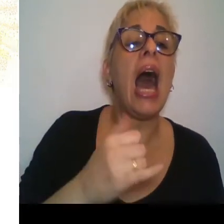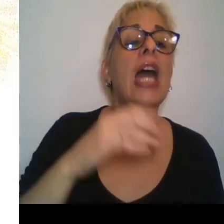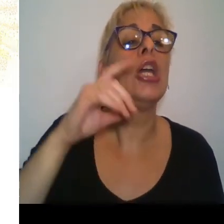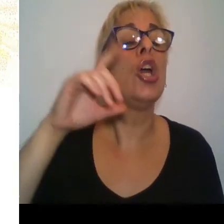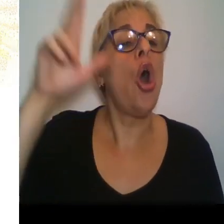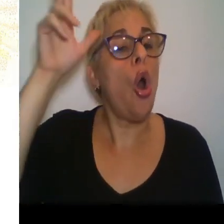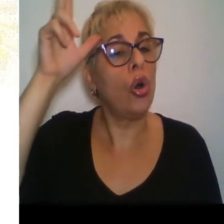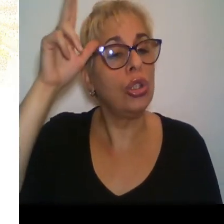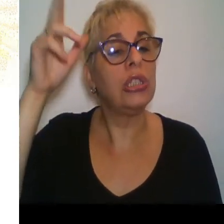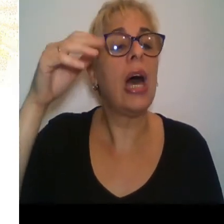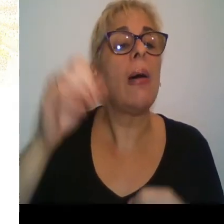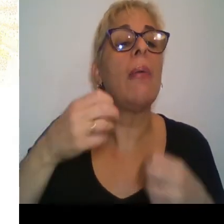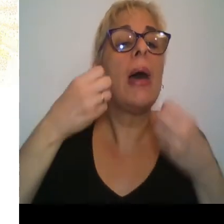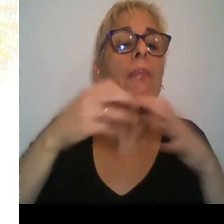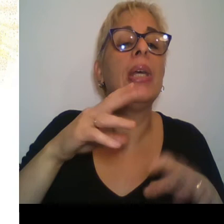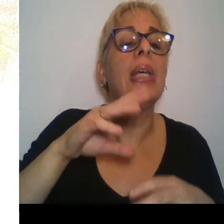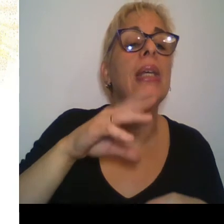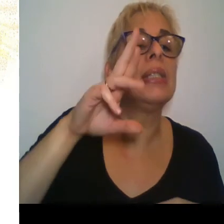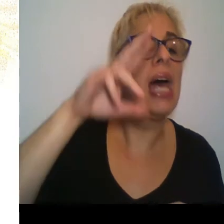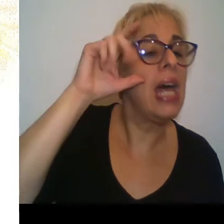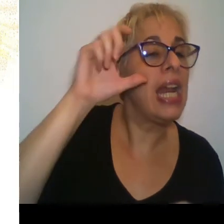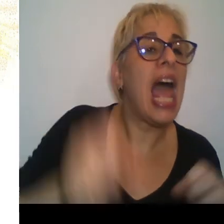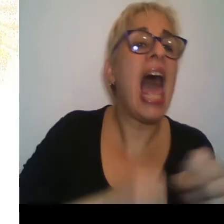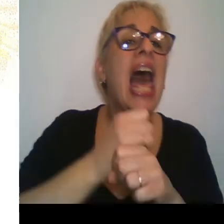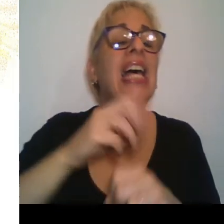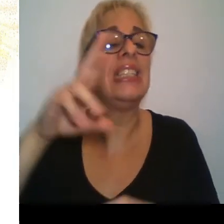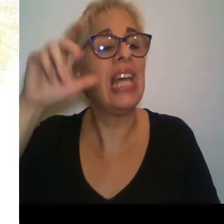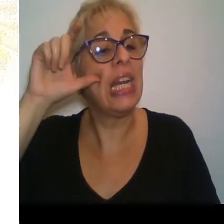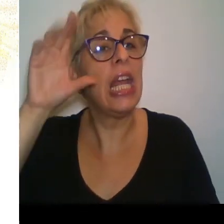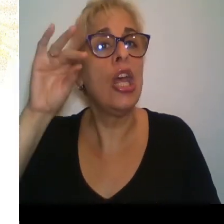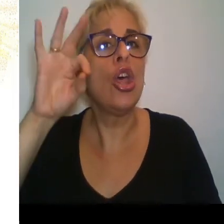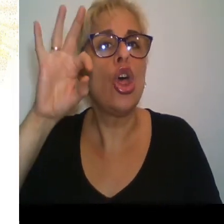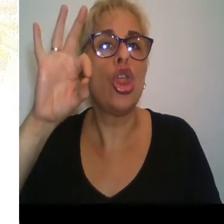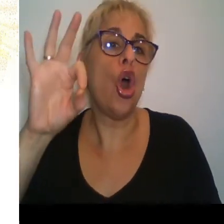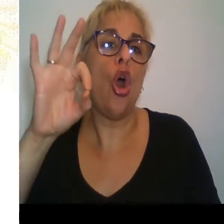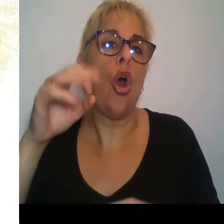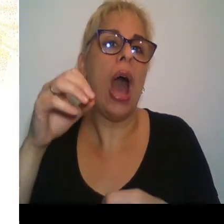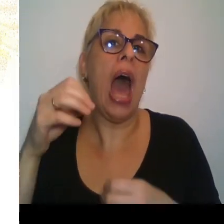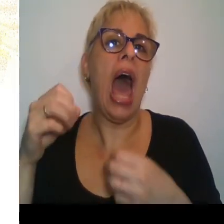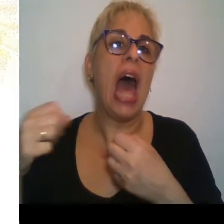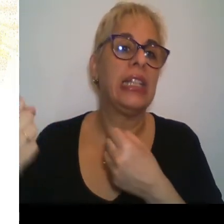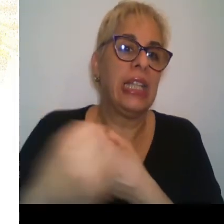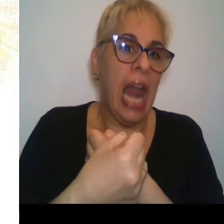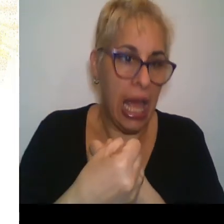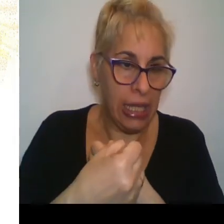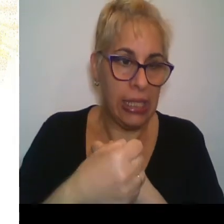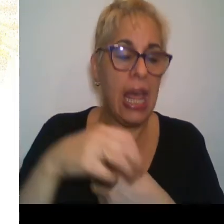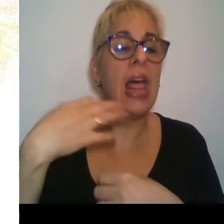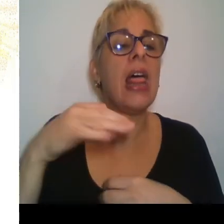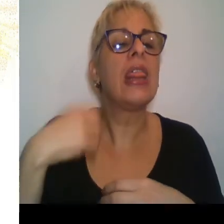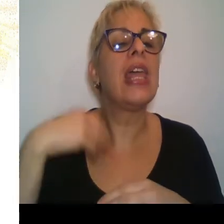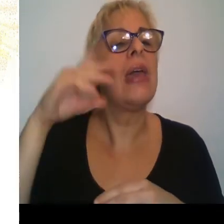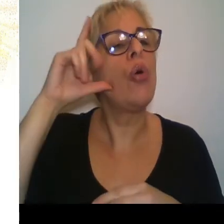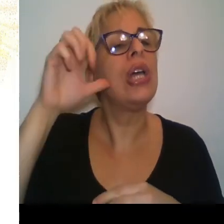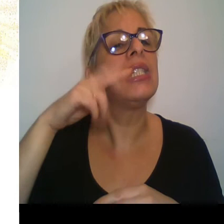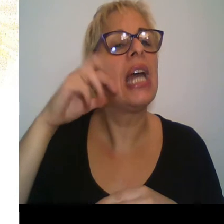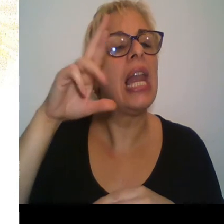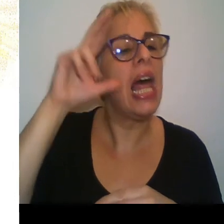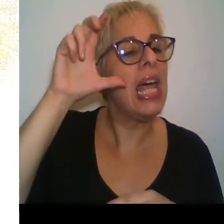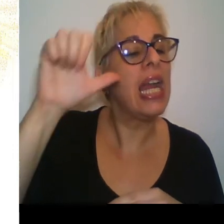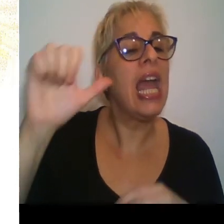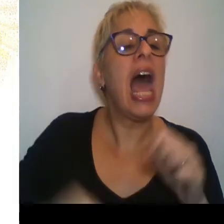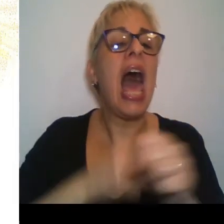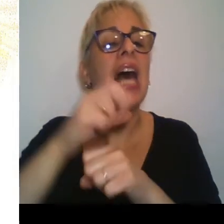el Do me quedó detrás. Entonces yo voy a tener que armar la escala de Re a Re agregando en el